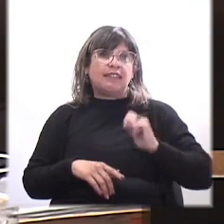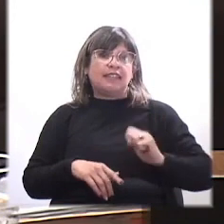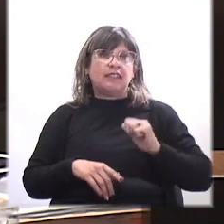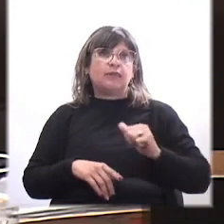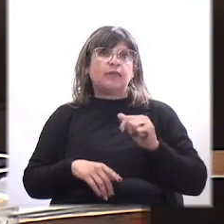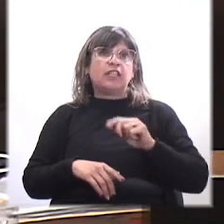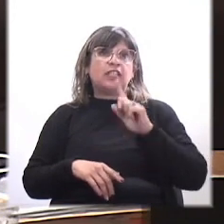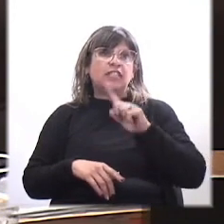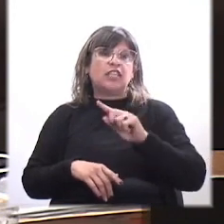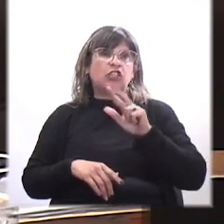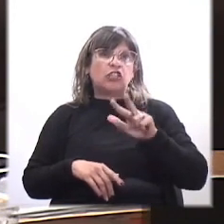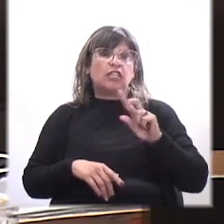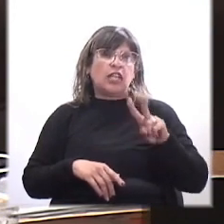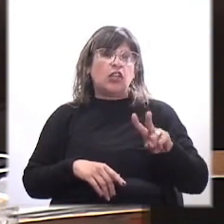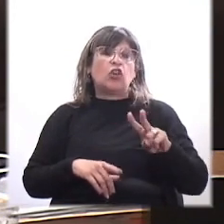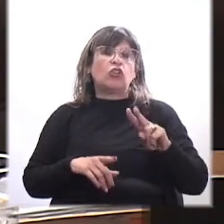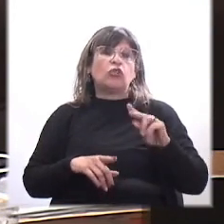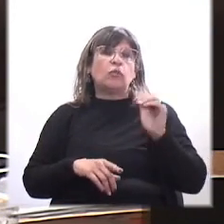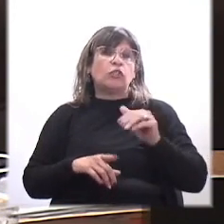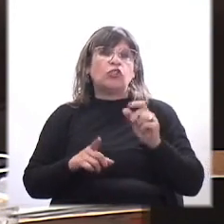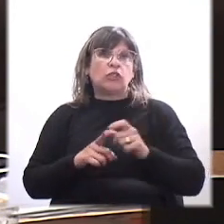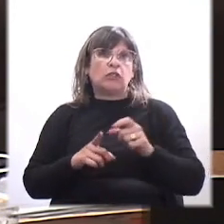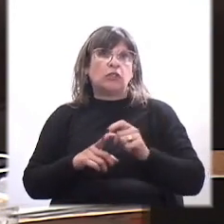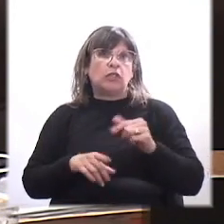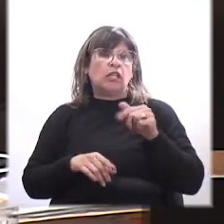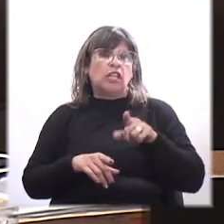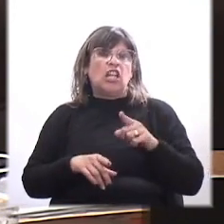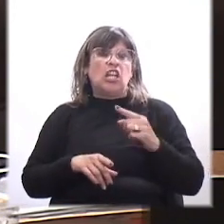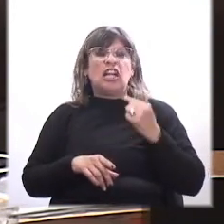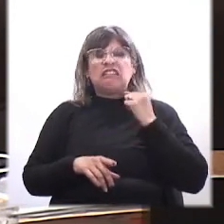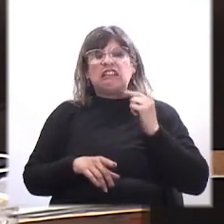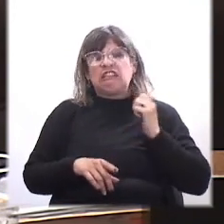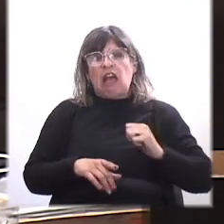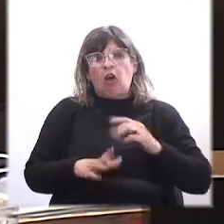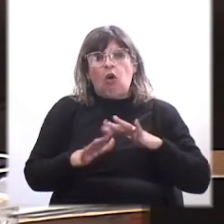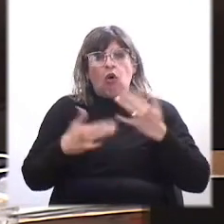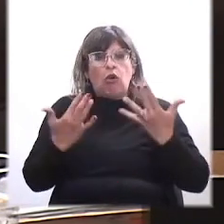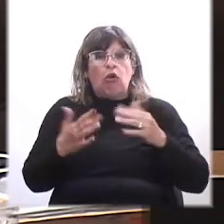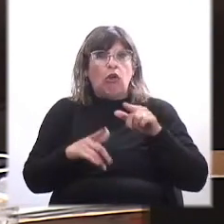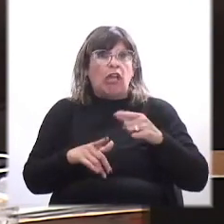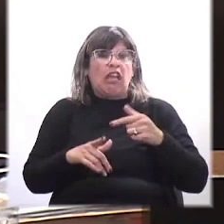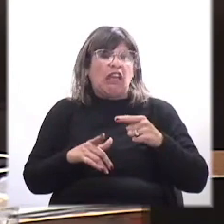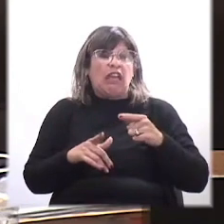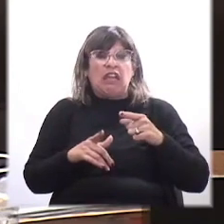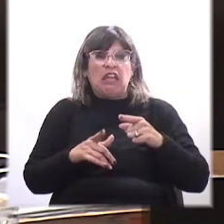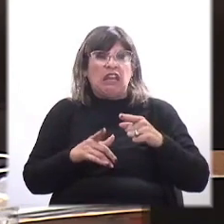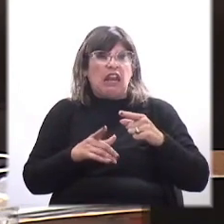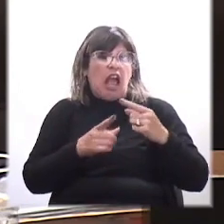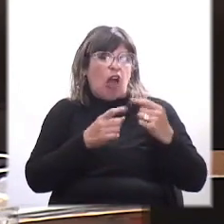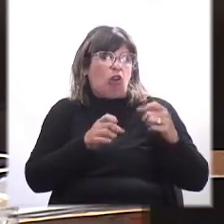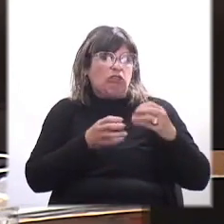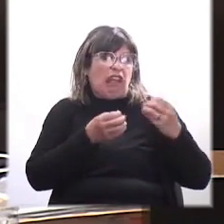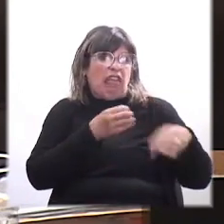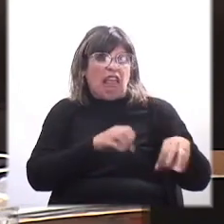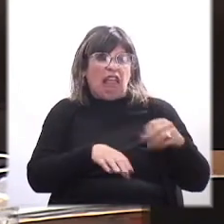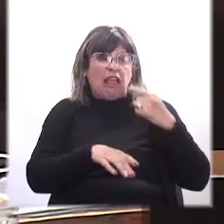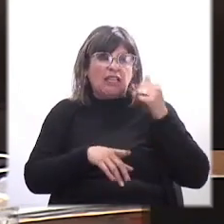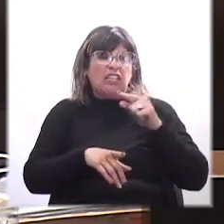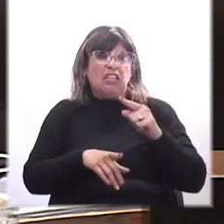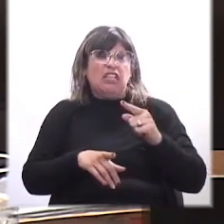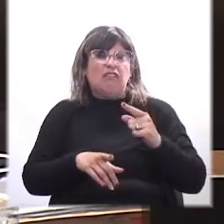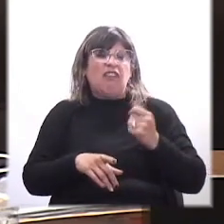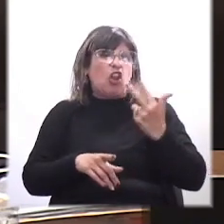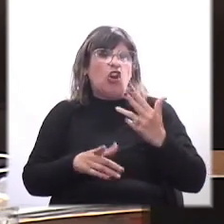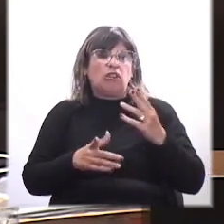esos 132 millones de dólares. Gas Sayago, lo que queda de él o los restos que quedan de Gas Sayago no vale nada.